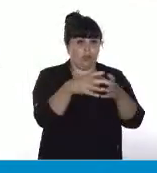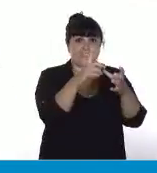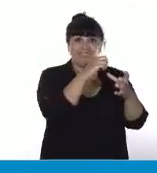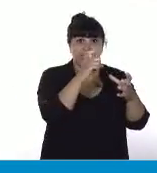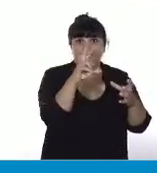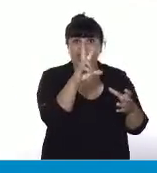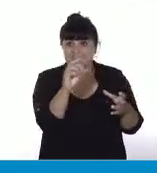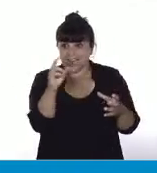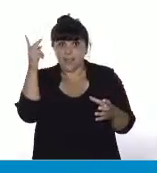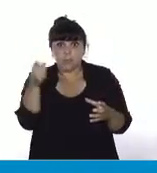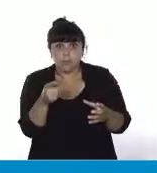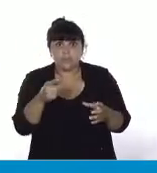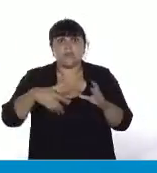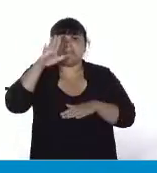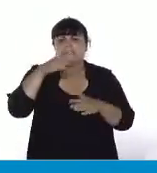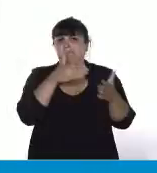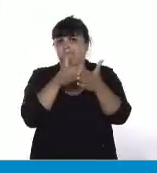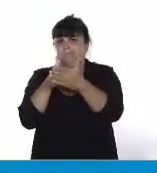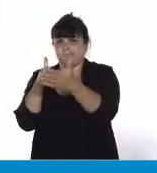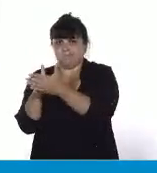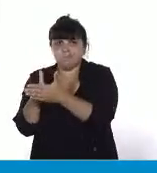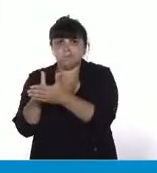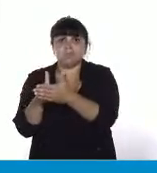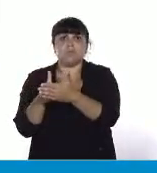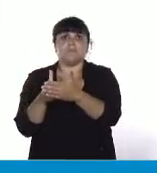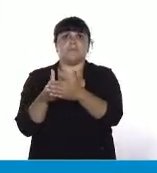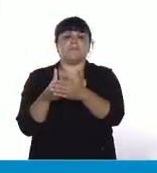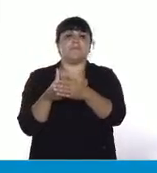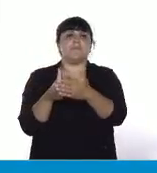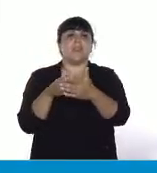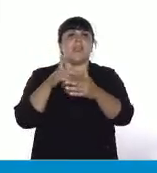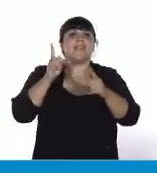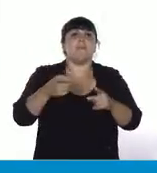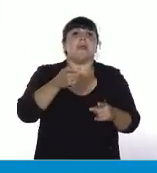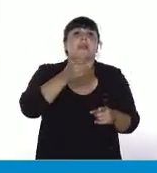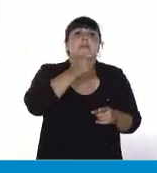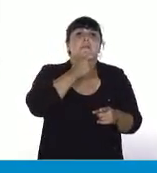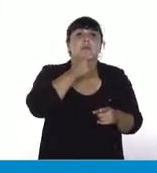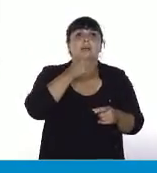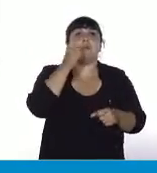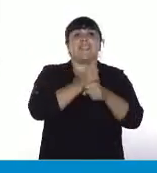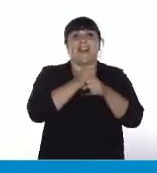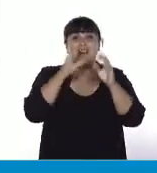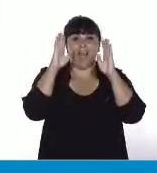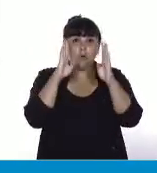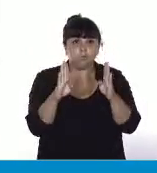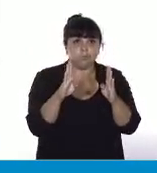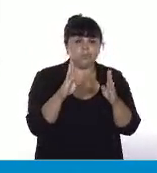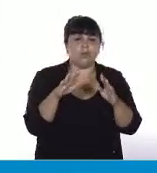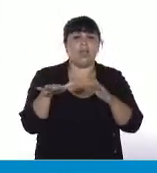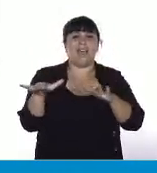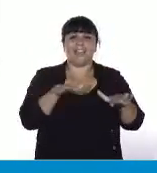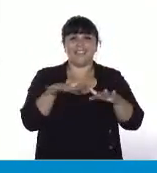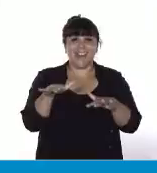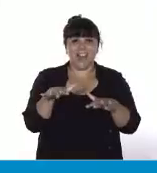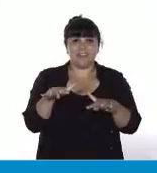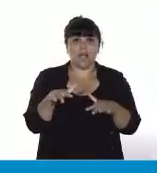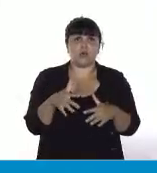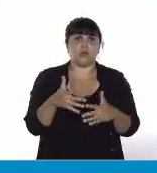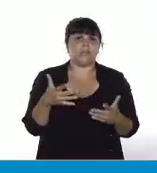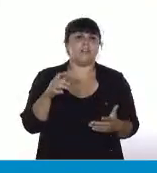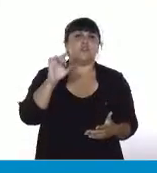dos dificultades o más. Si vamos al segmento de empleo, la tasa de actividad es solo